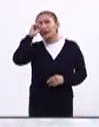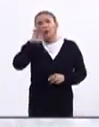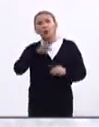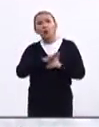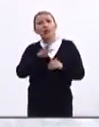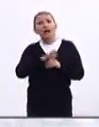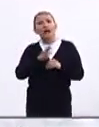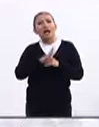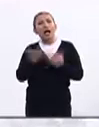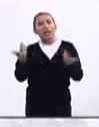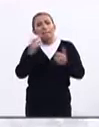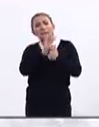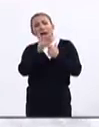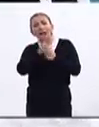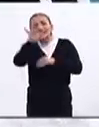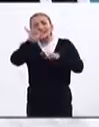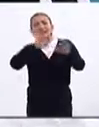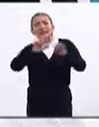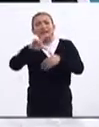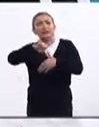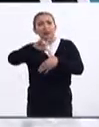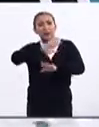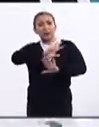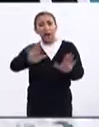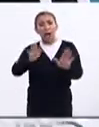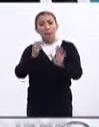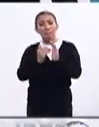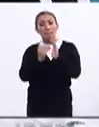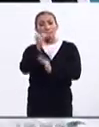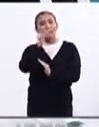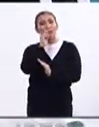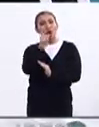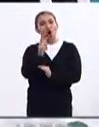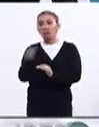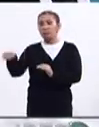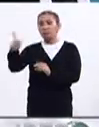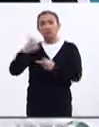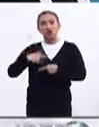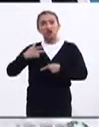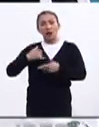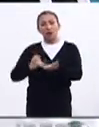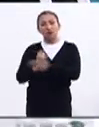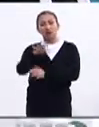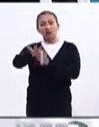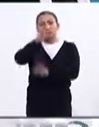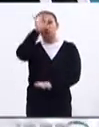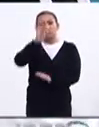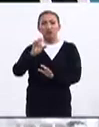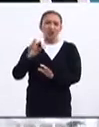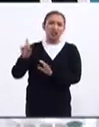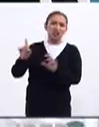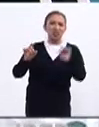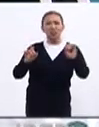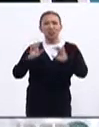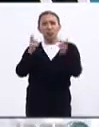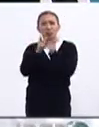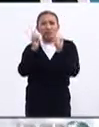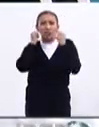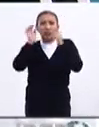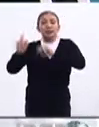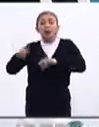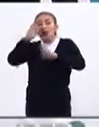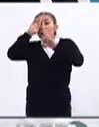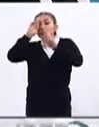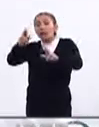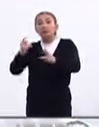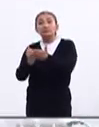¿cuáles son las naciones en América Latina que han alcanzado una madurez democrática, no tanto en el sentido de elegir la izquierda o la derecha, sino de que se respeten